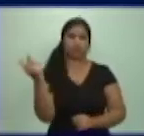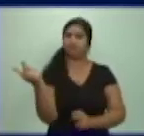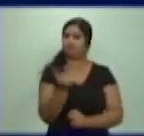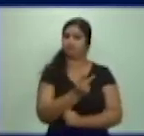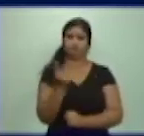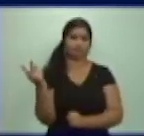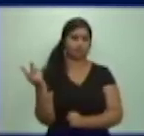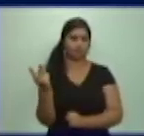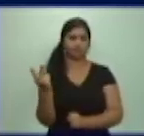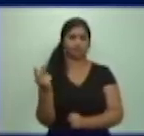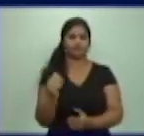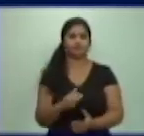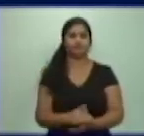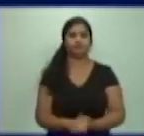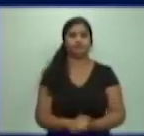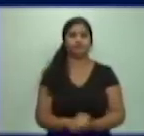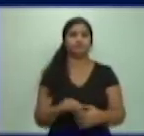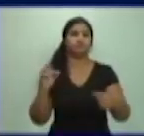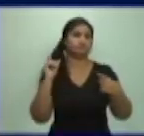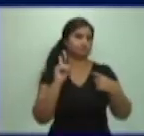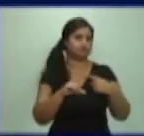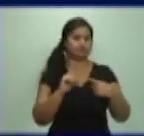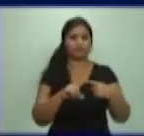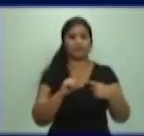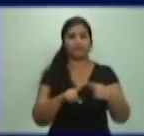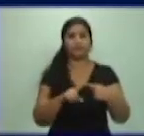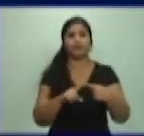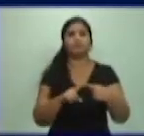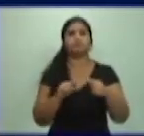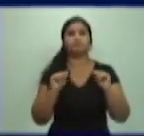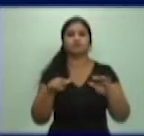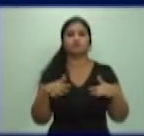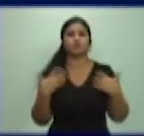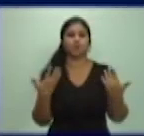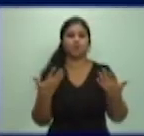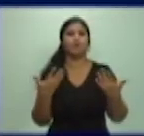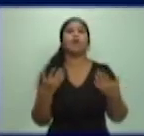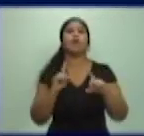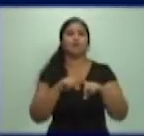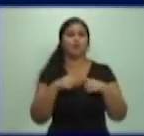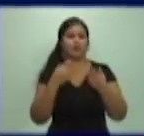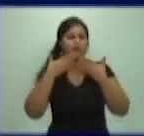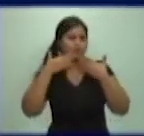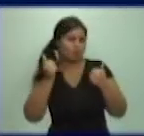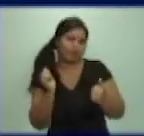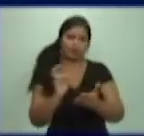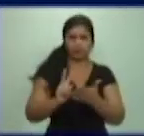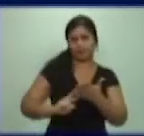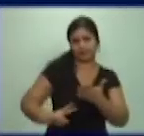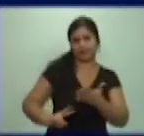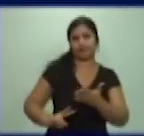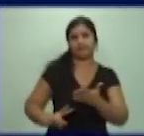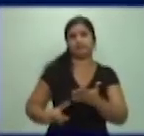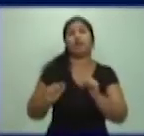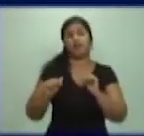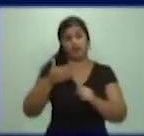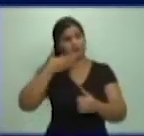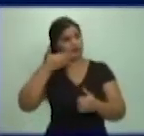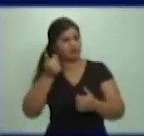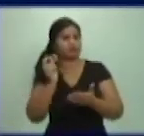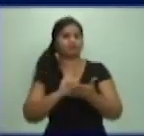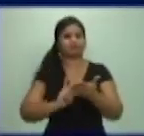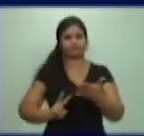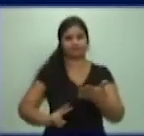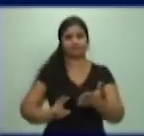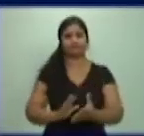mediante un sintagma nominal, ¿cómo nos pudiera quedar? Los beneficios de la lectura. Realmente el texto hace referencia a ello a grandes rasgos, que nos